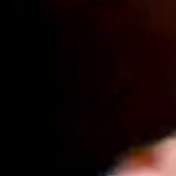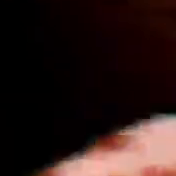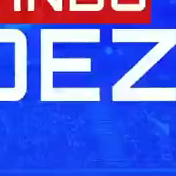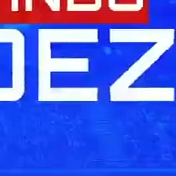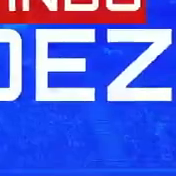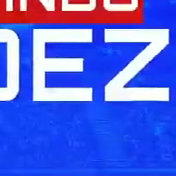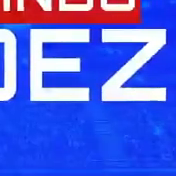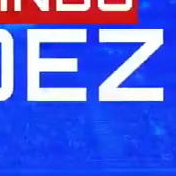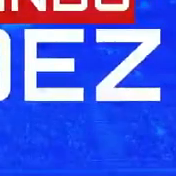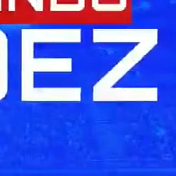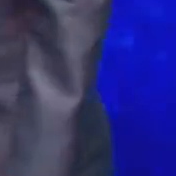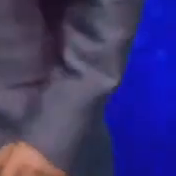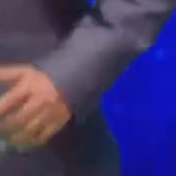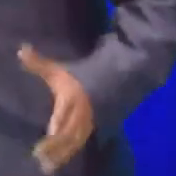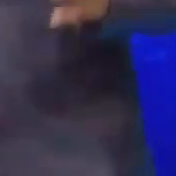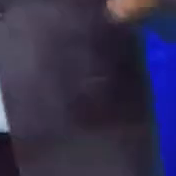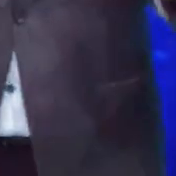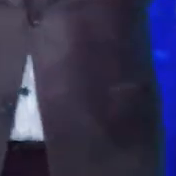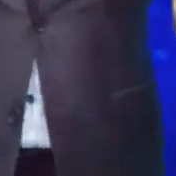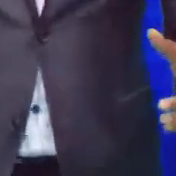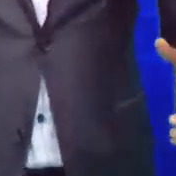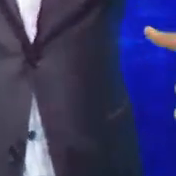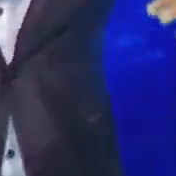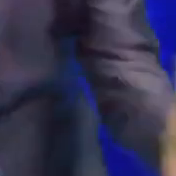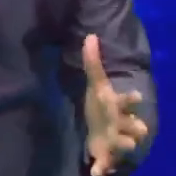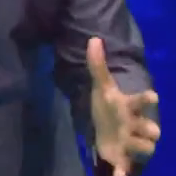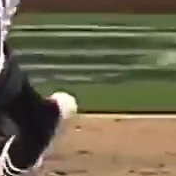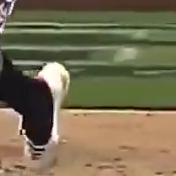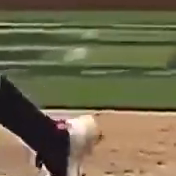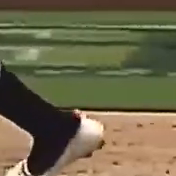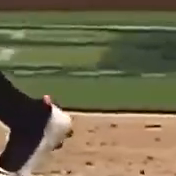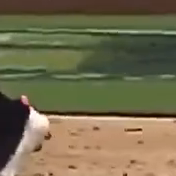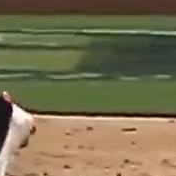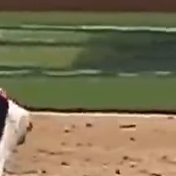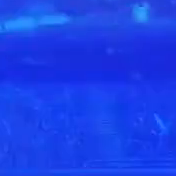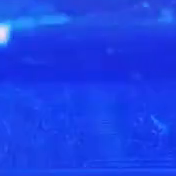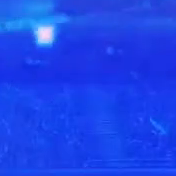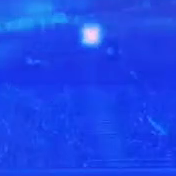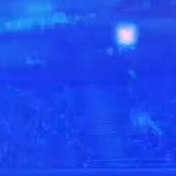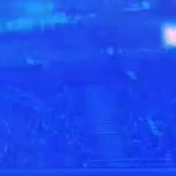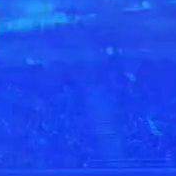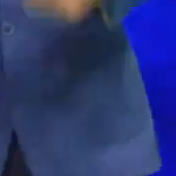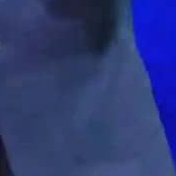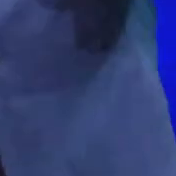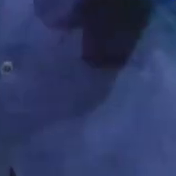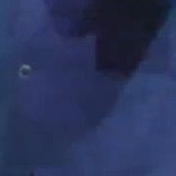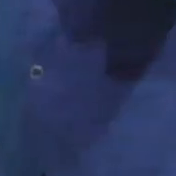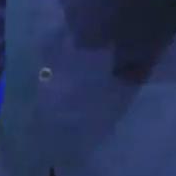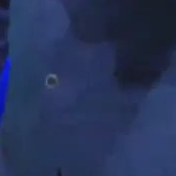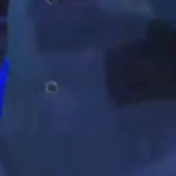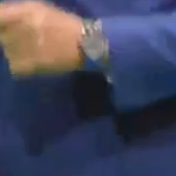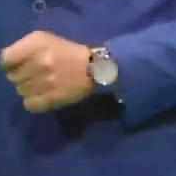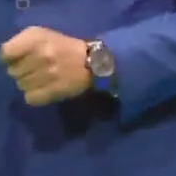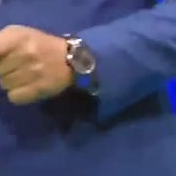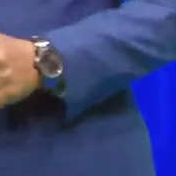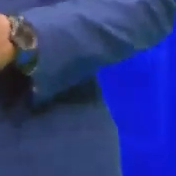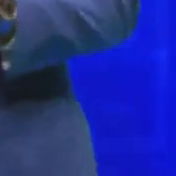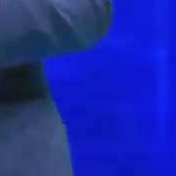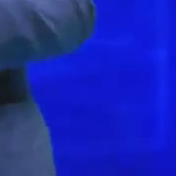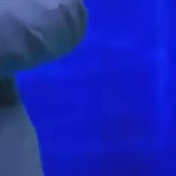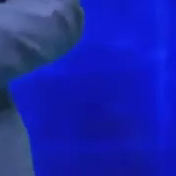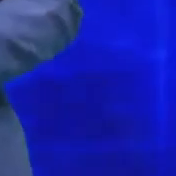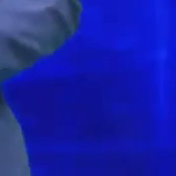lo hace otra Orlando vez. Orlando Méndez. Perdí la conexión con ella. Después Héctor Gómez. Desde Orlando Virgil hasta la fecha,